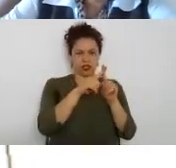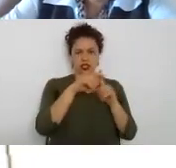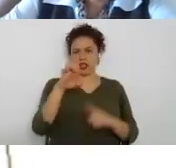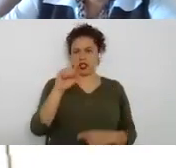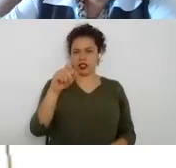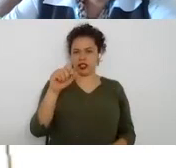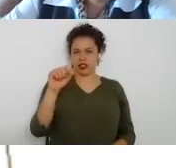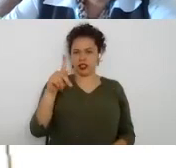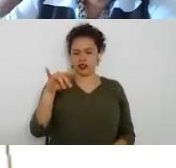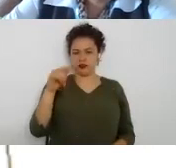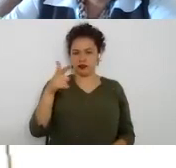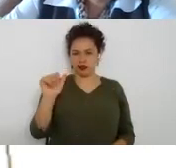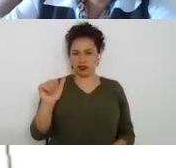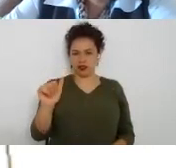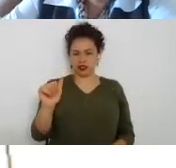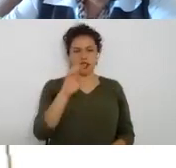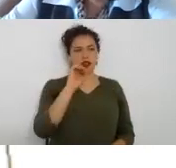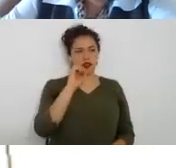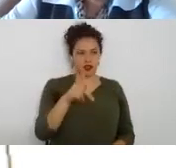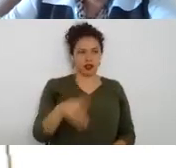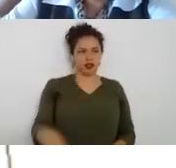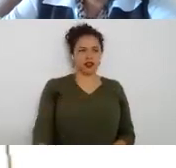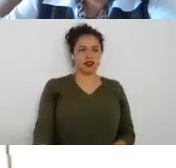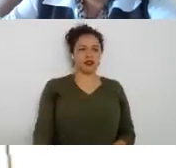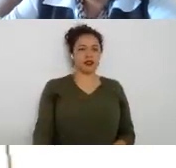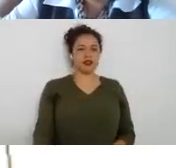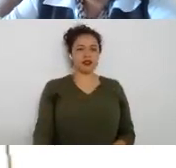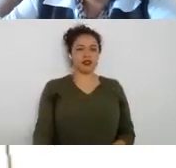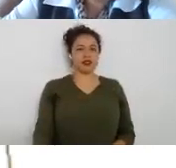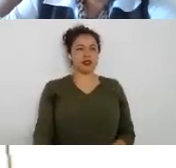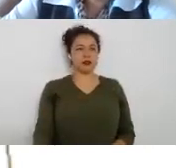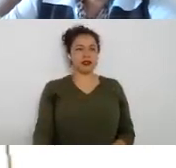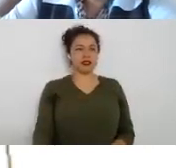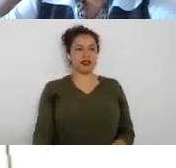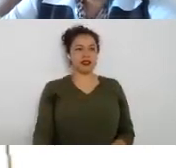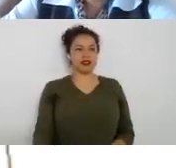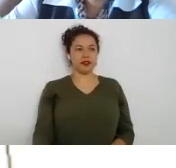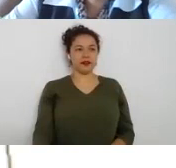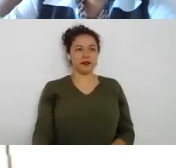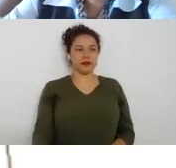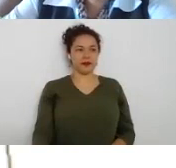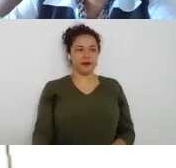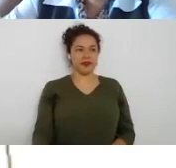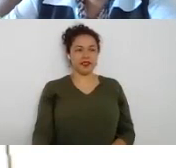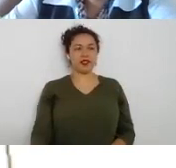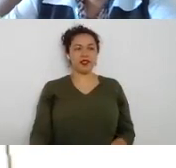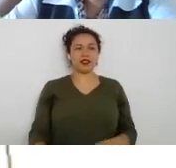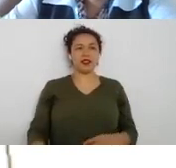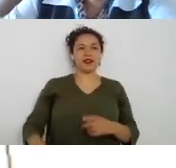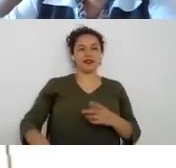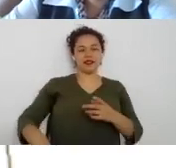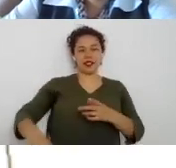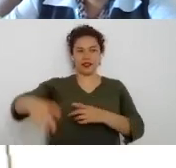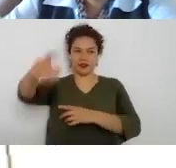Ok. Bien. ¿En qué casos podríamos aplicar ese tipo de vendajes? Por ejemplo, el